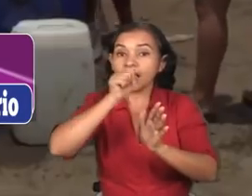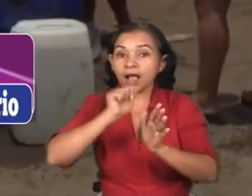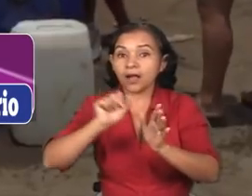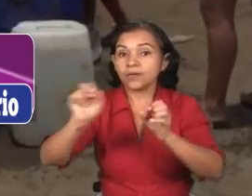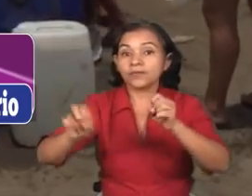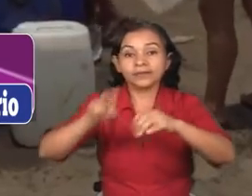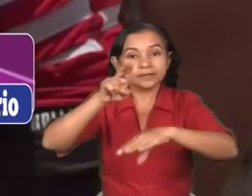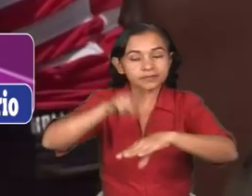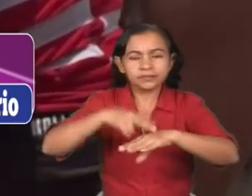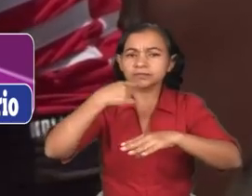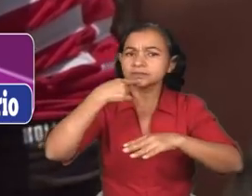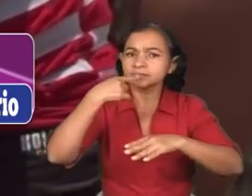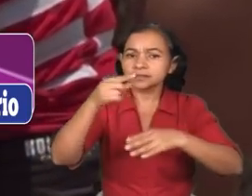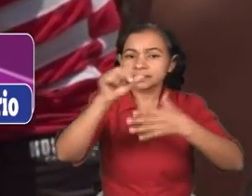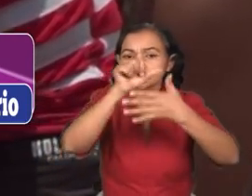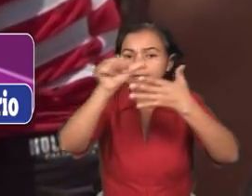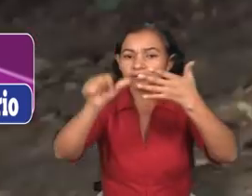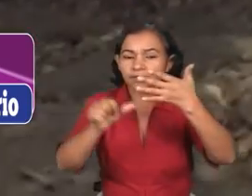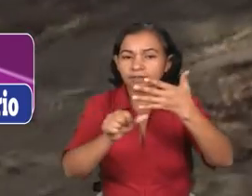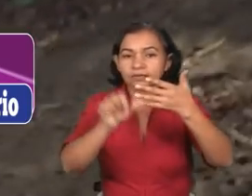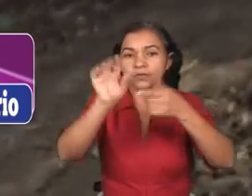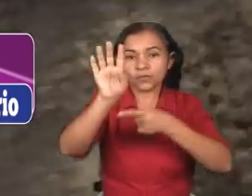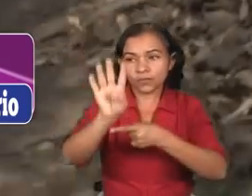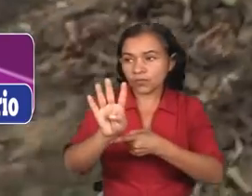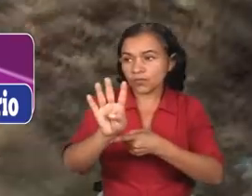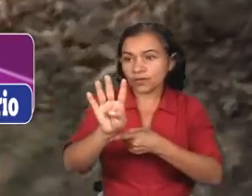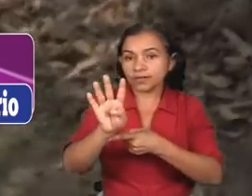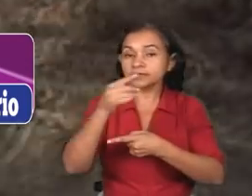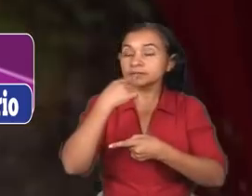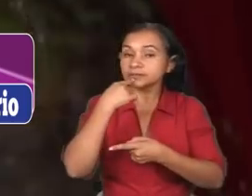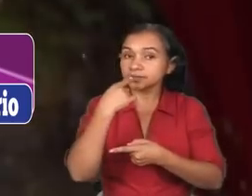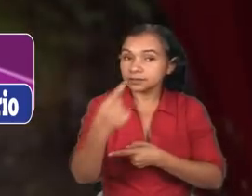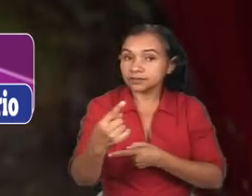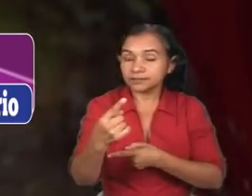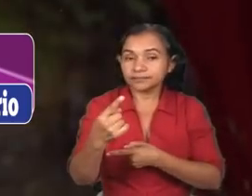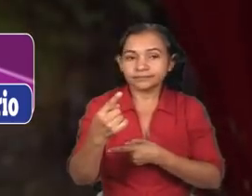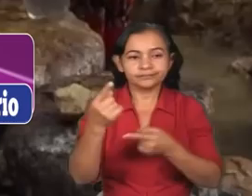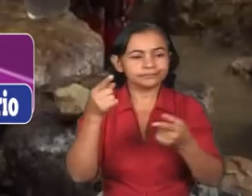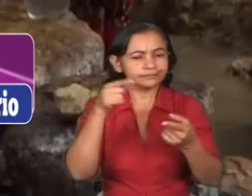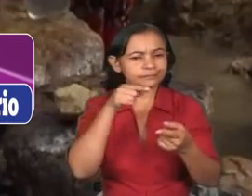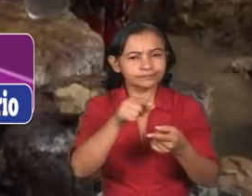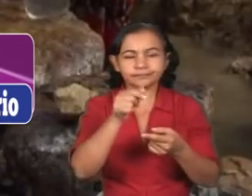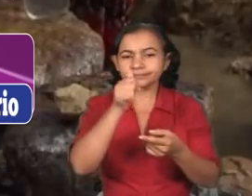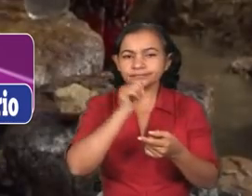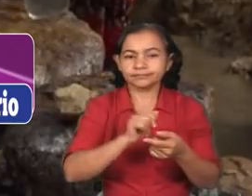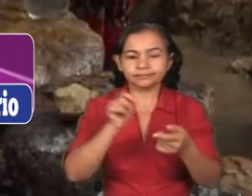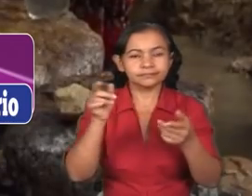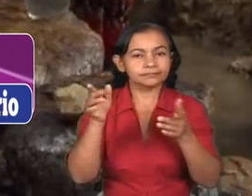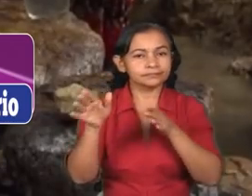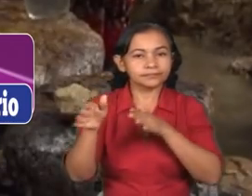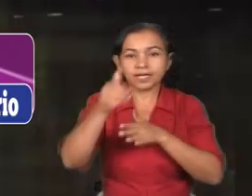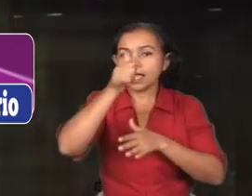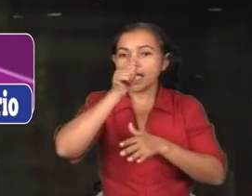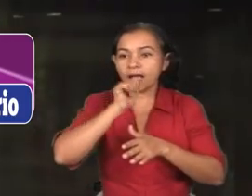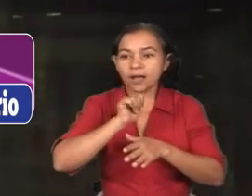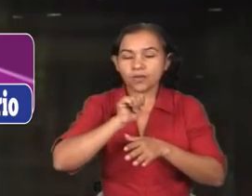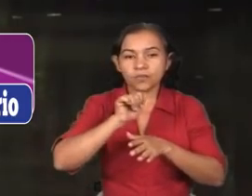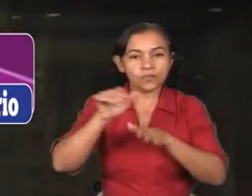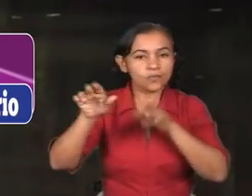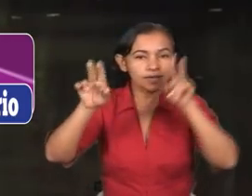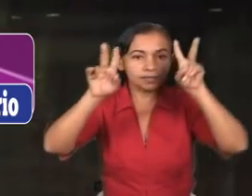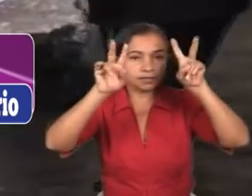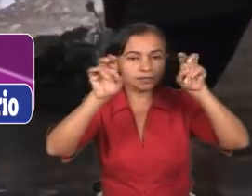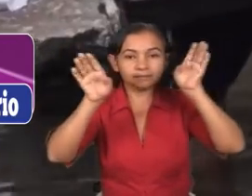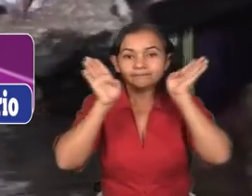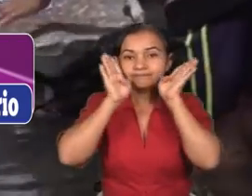manifiesta expresamente en su artículo 4 expresamente, donde deja prácticamente enllavado que no, el agua no es tema de